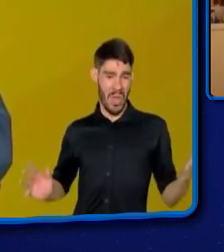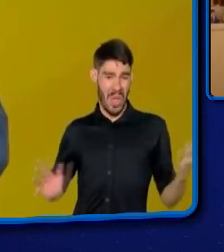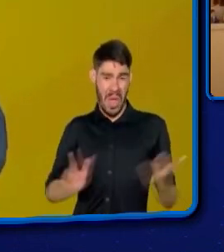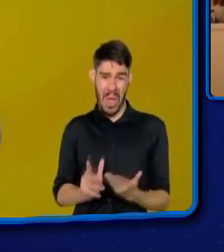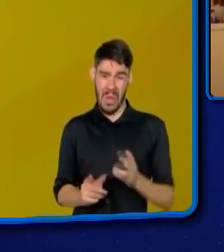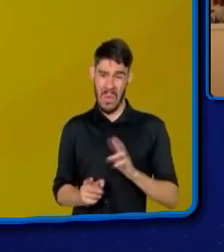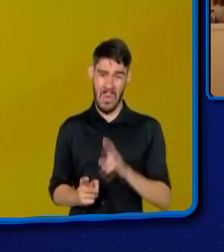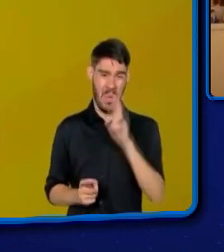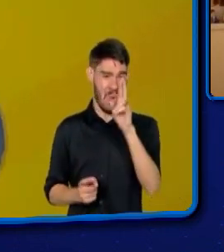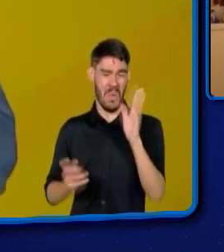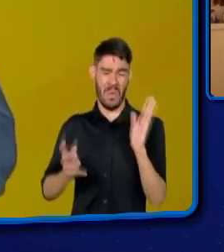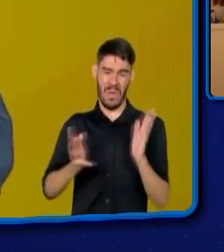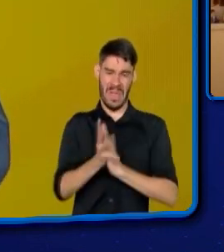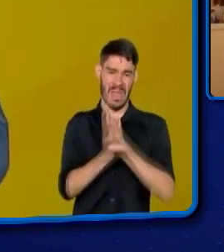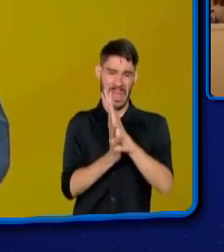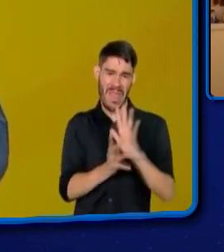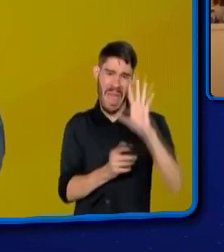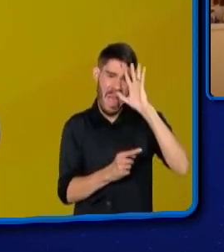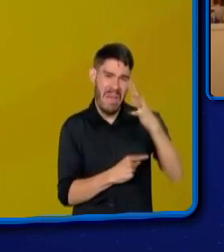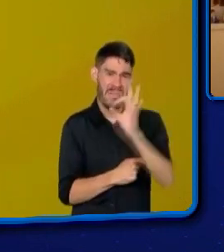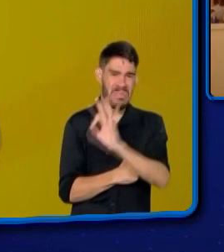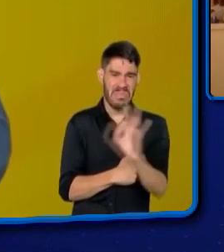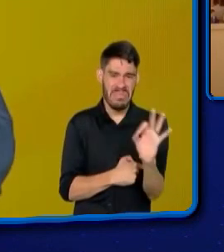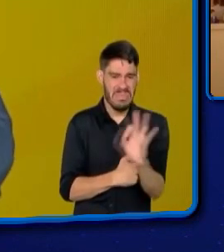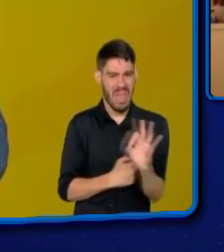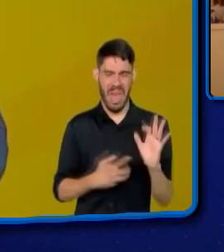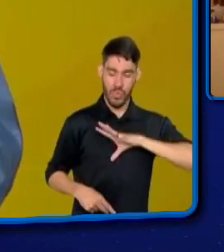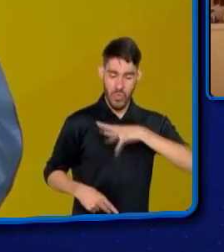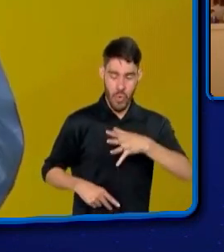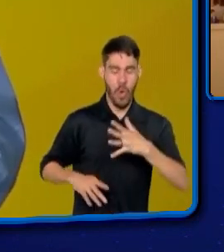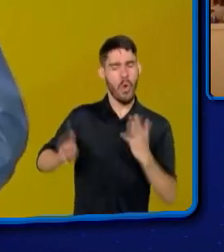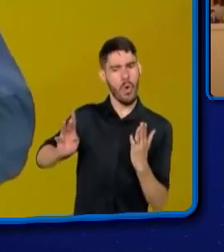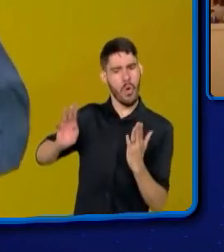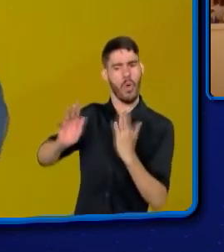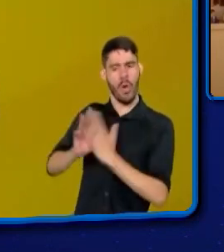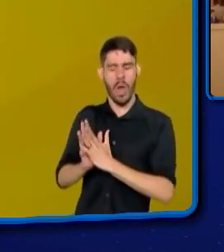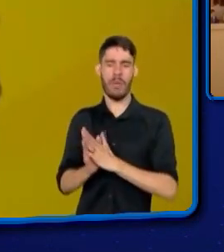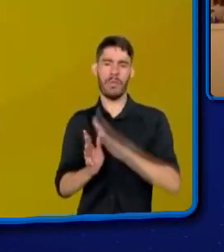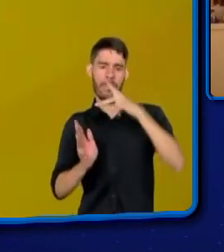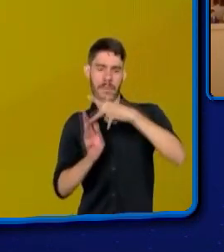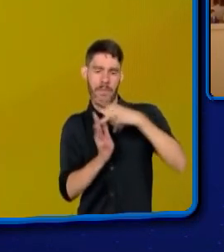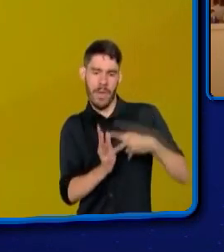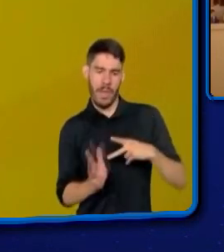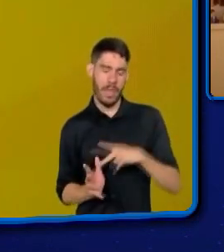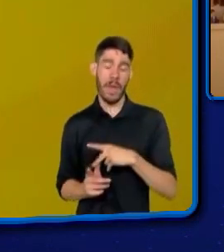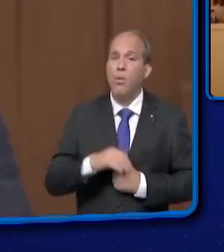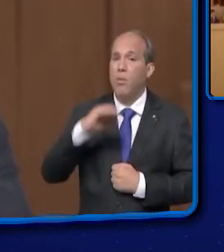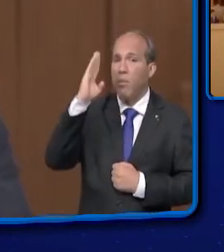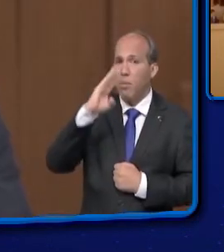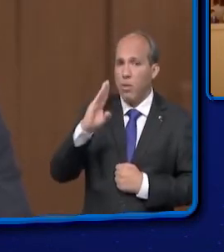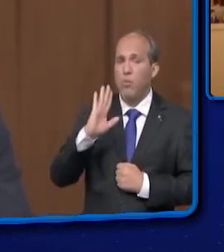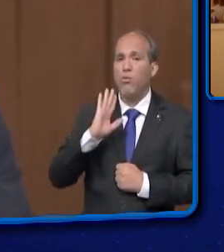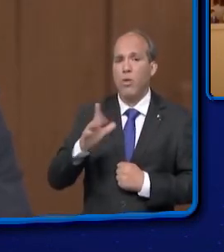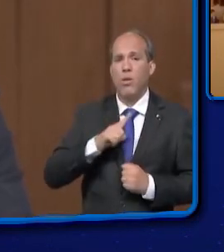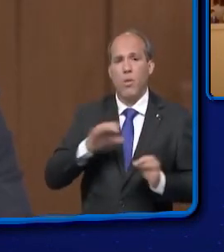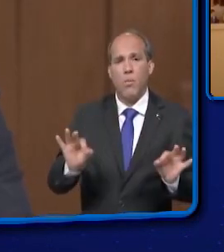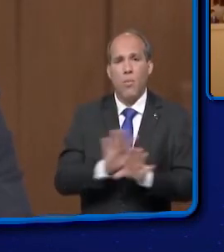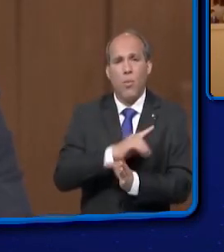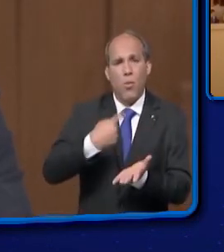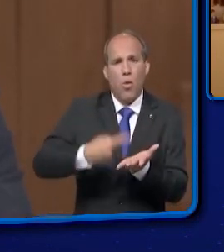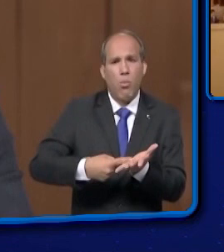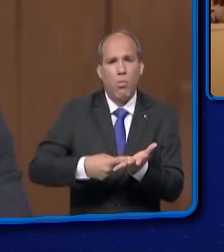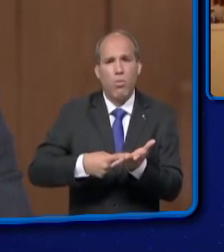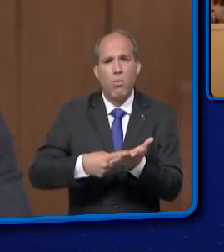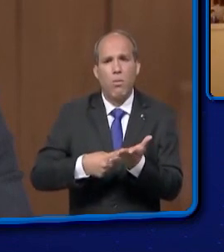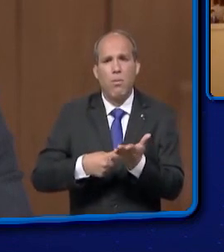a Lula da Silva en el caso de que él acceda a una reelección. La situación es más o menos ese panorama,